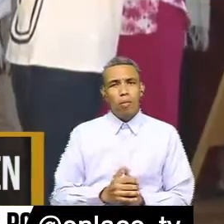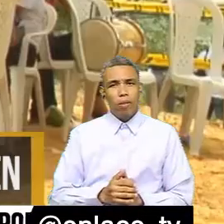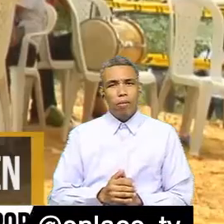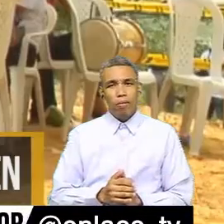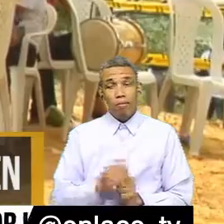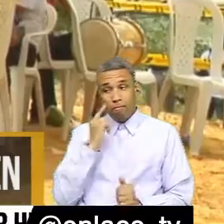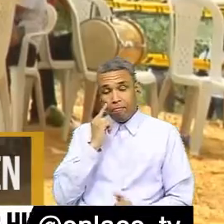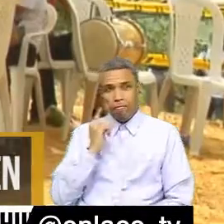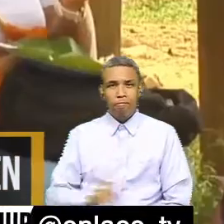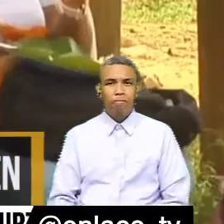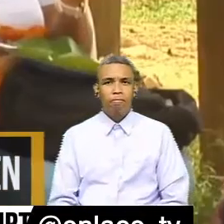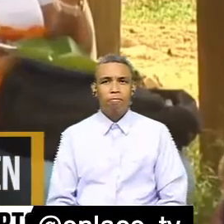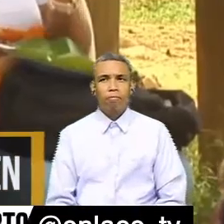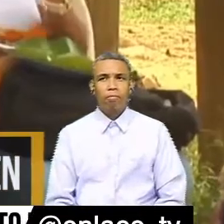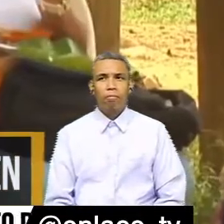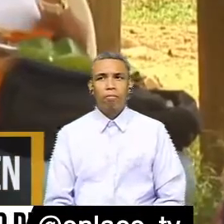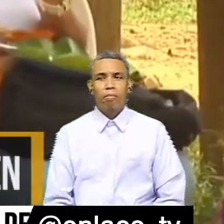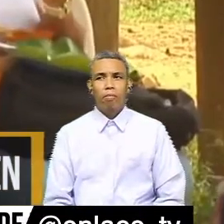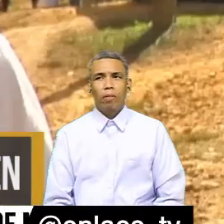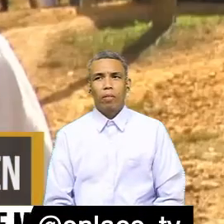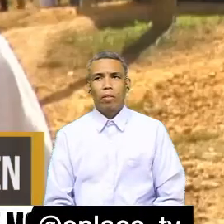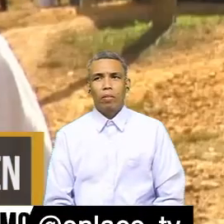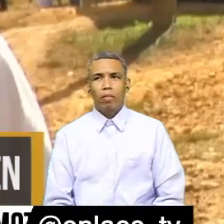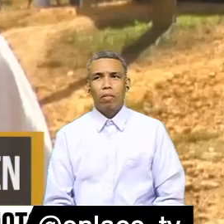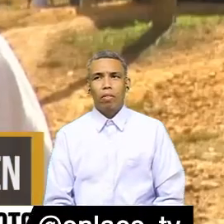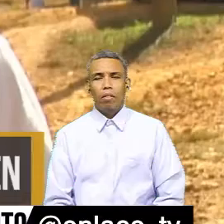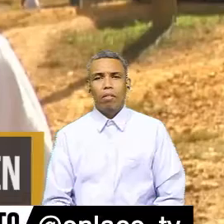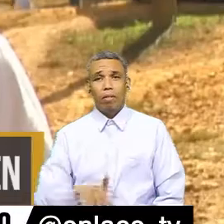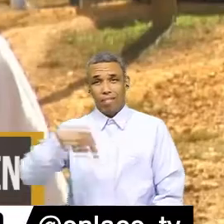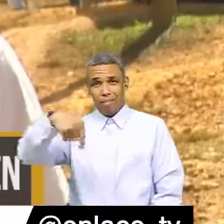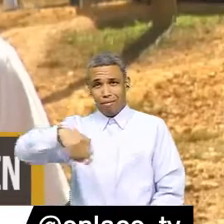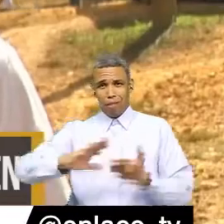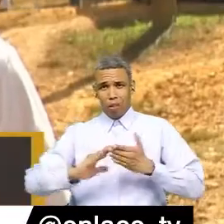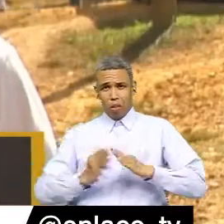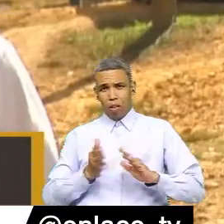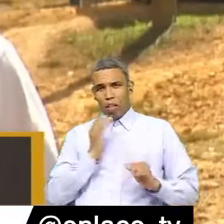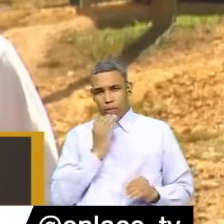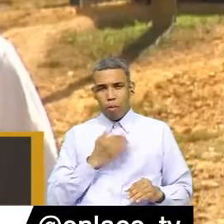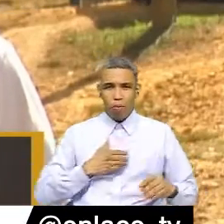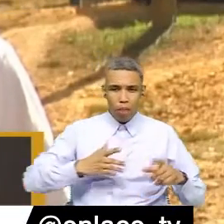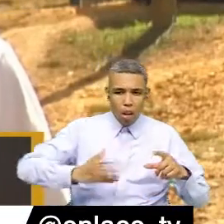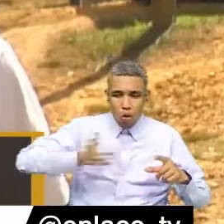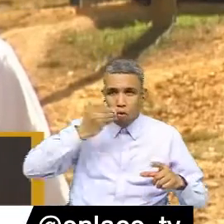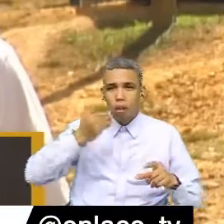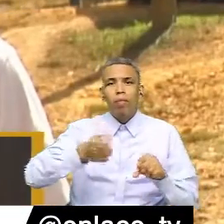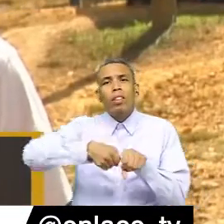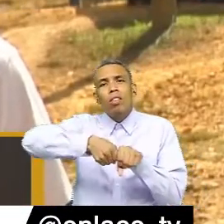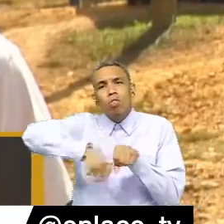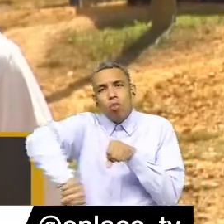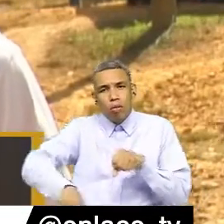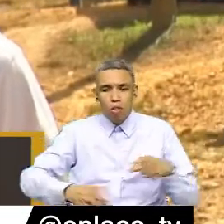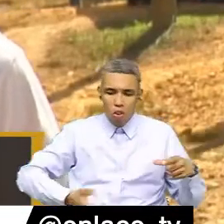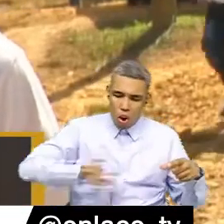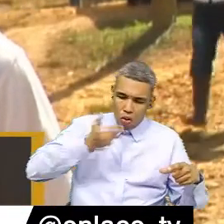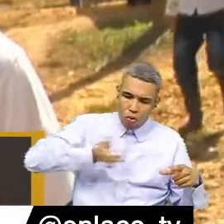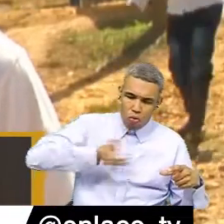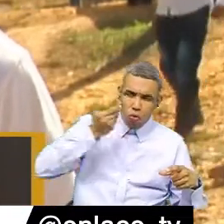embalse topo coro en mi sector hay el plato característico el sancocho de gallina colchonetas y